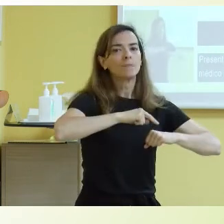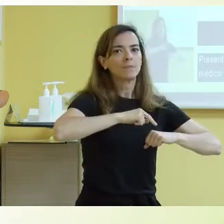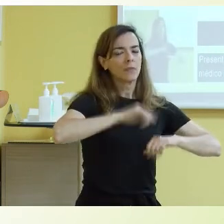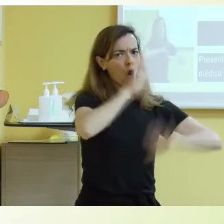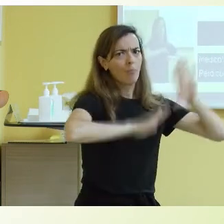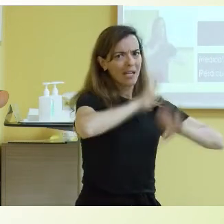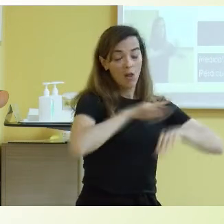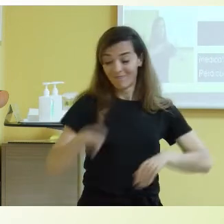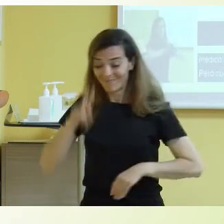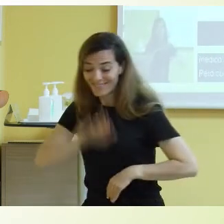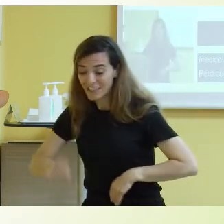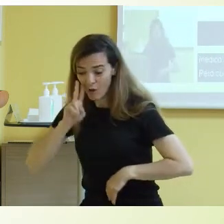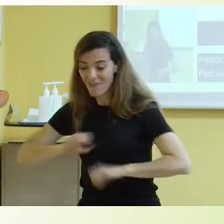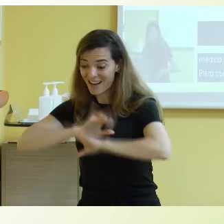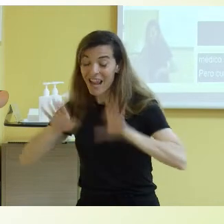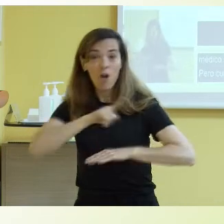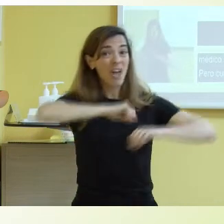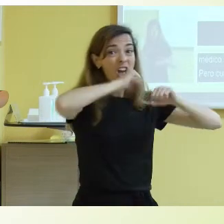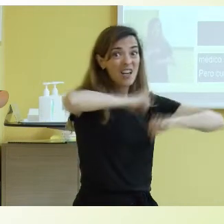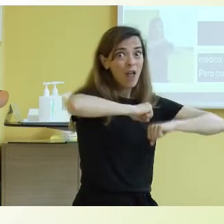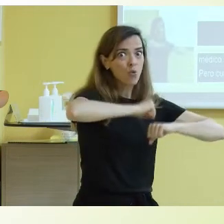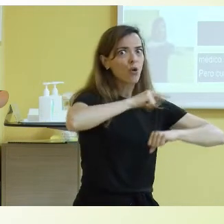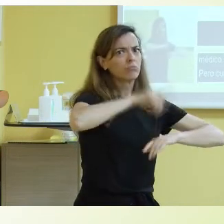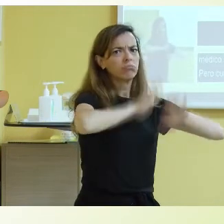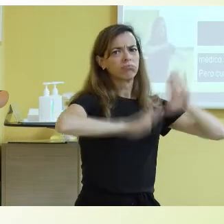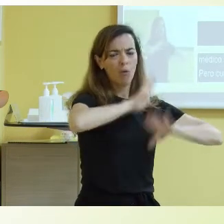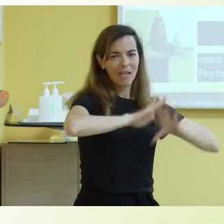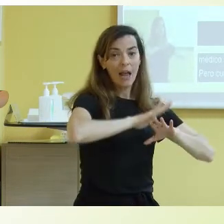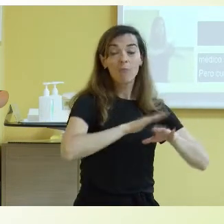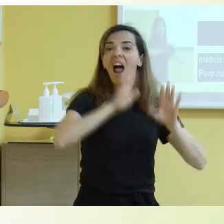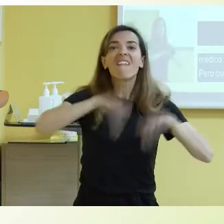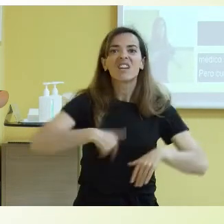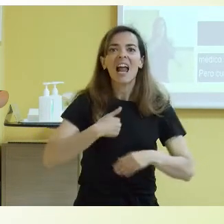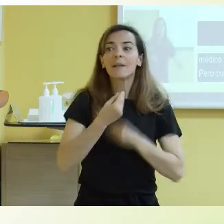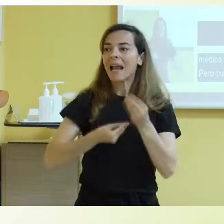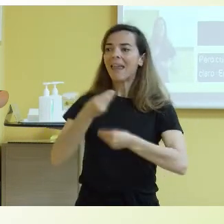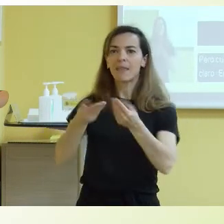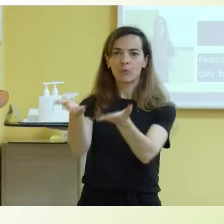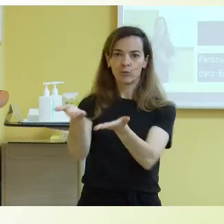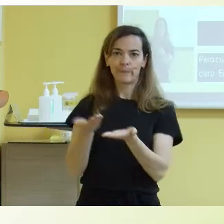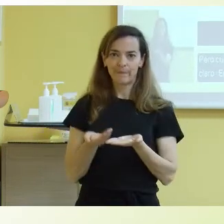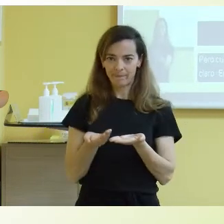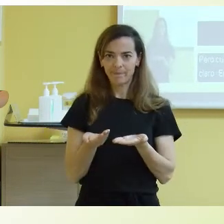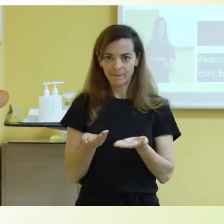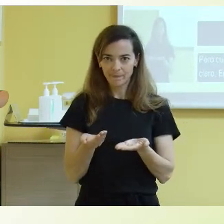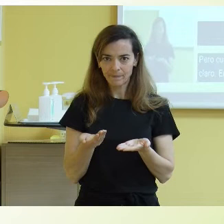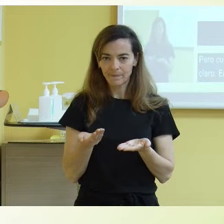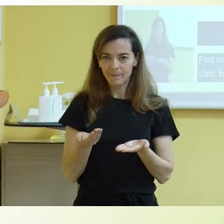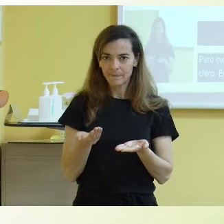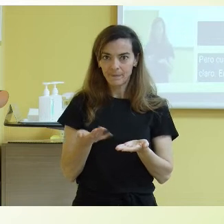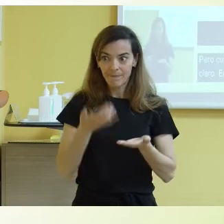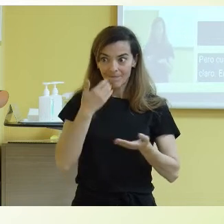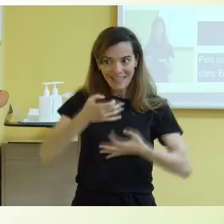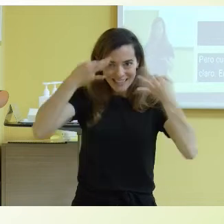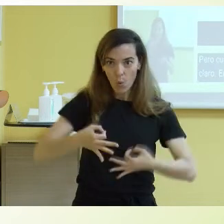una sintomatología que se solapa con las enfermedades prevalentes, pero es más complicado. Pero al final es, ¿qué hacemos cuando estamos seguros de que hay